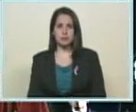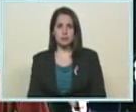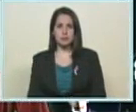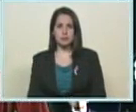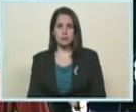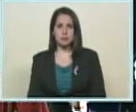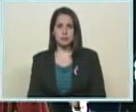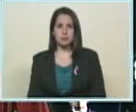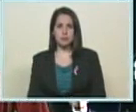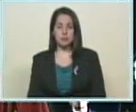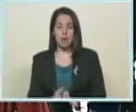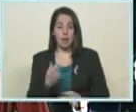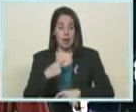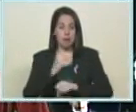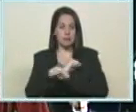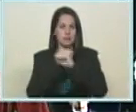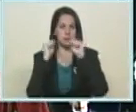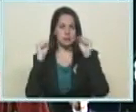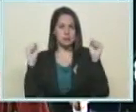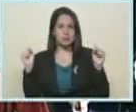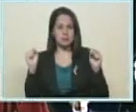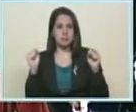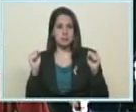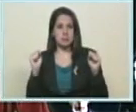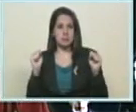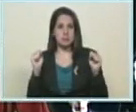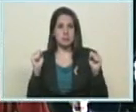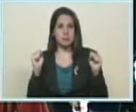Estuve en la mañana, ya temprano,